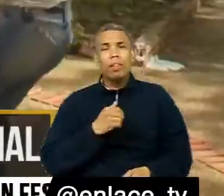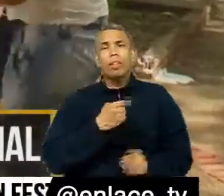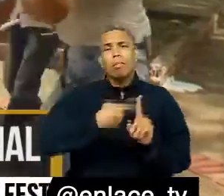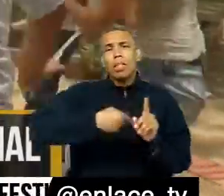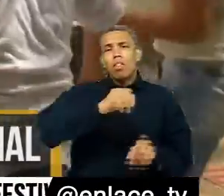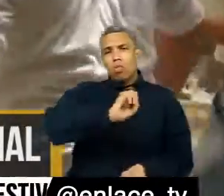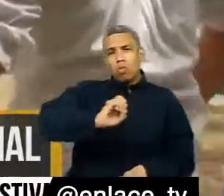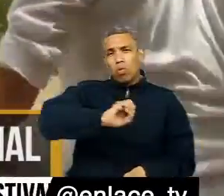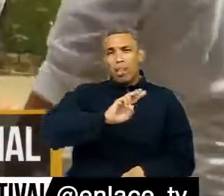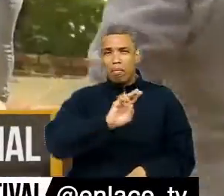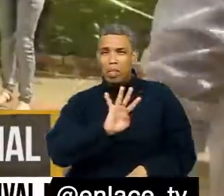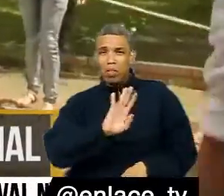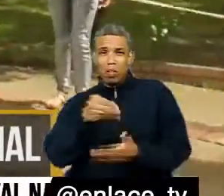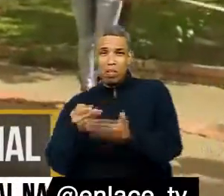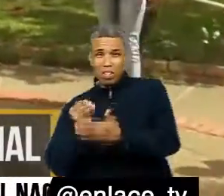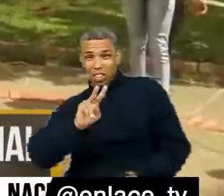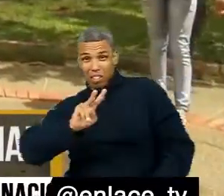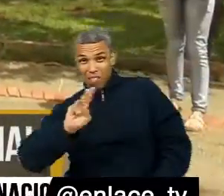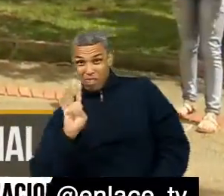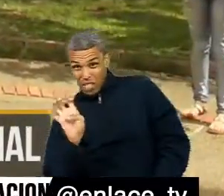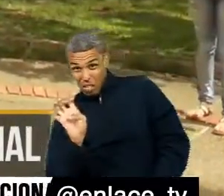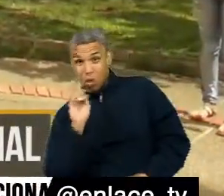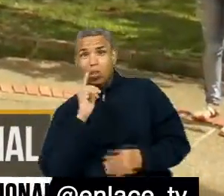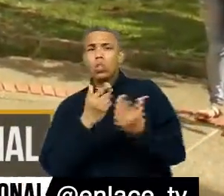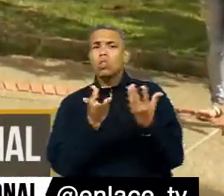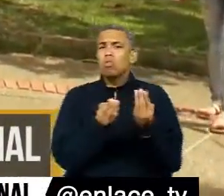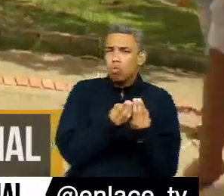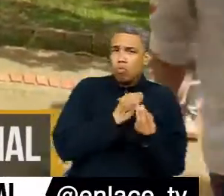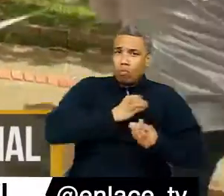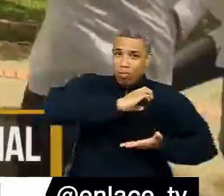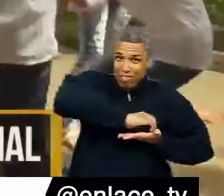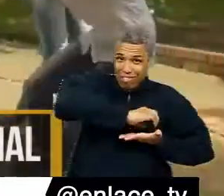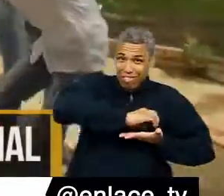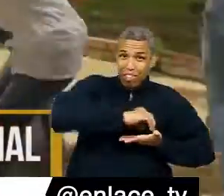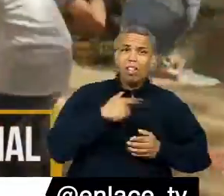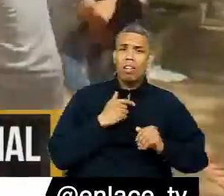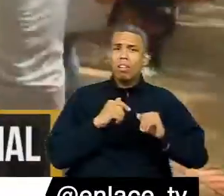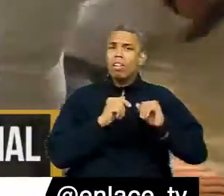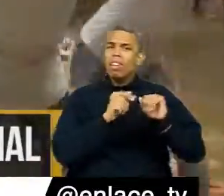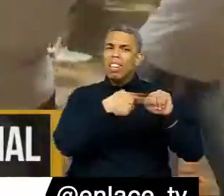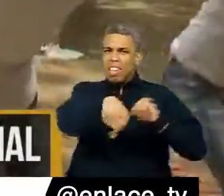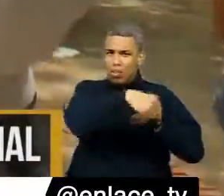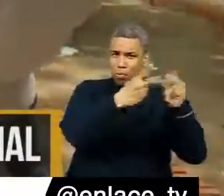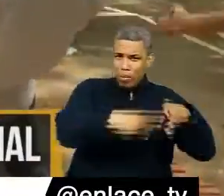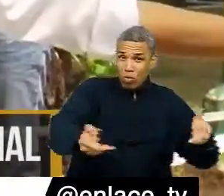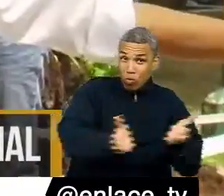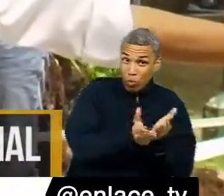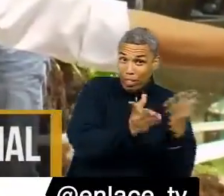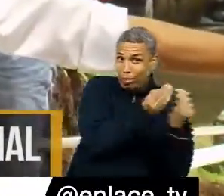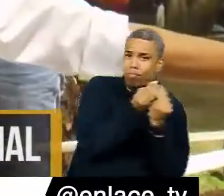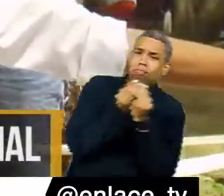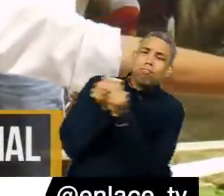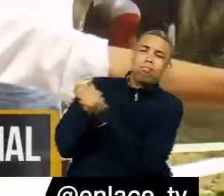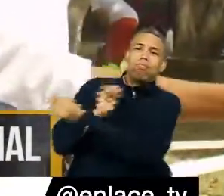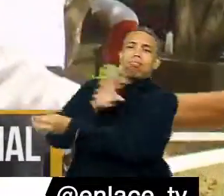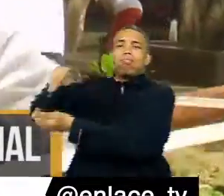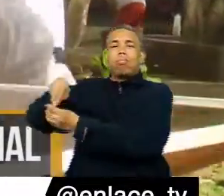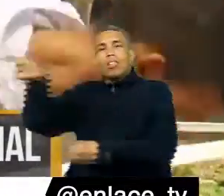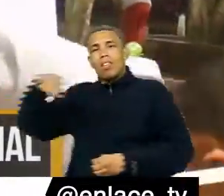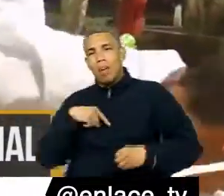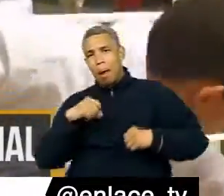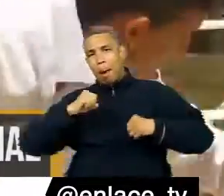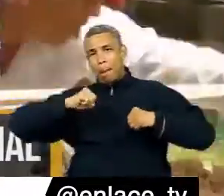próximo, 7 estudiantes de octavo, noveno y décimo grado de esta institución oficial de la ciudad estarán representando a Barranca Bermeja y a Santander